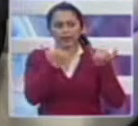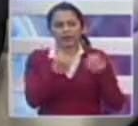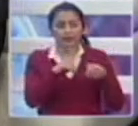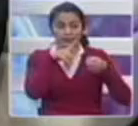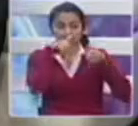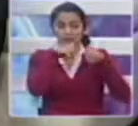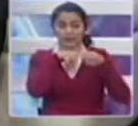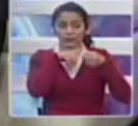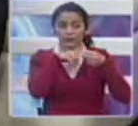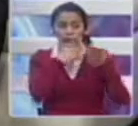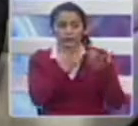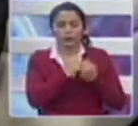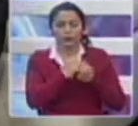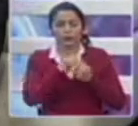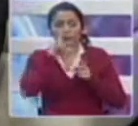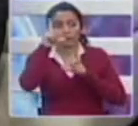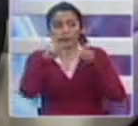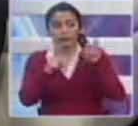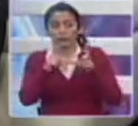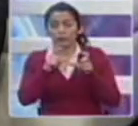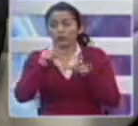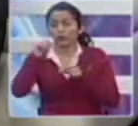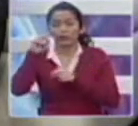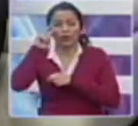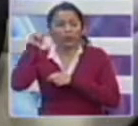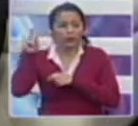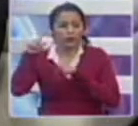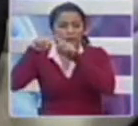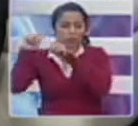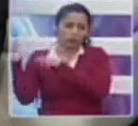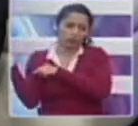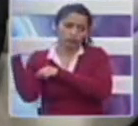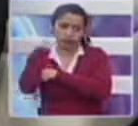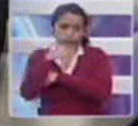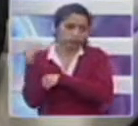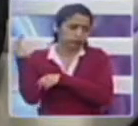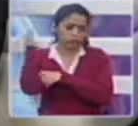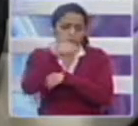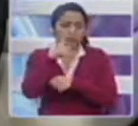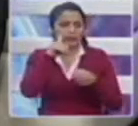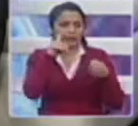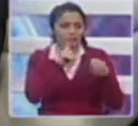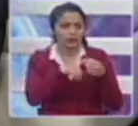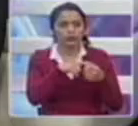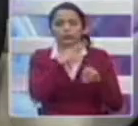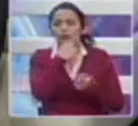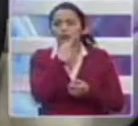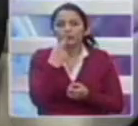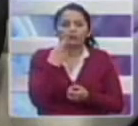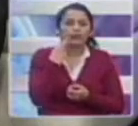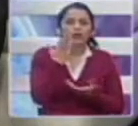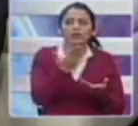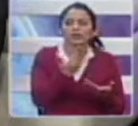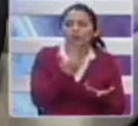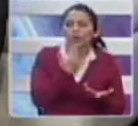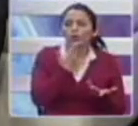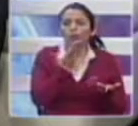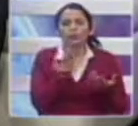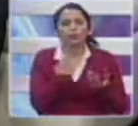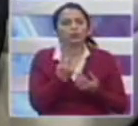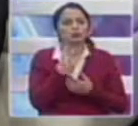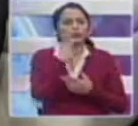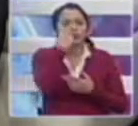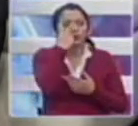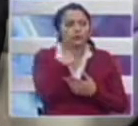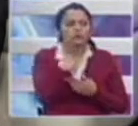Quito a los turistas? Es decir, la infraestructura hotelera en cuanto a restaurantes, es decir, la forma de albergar a